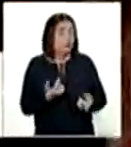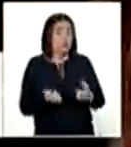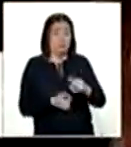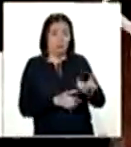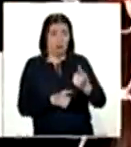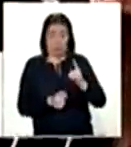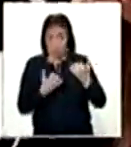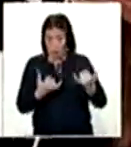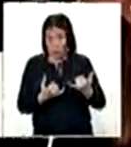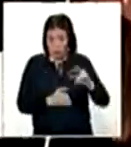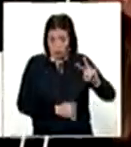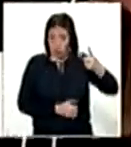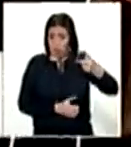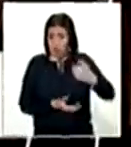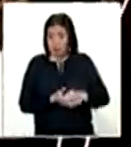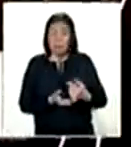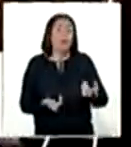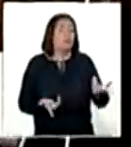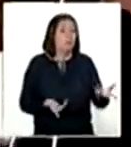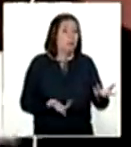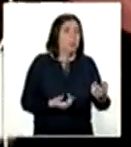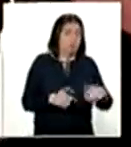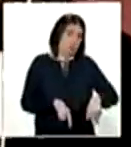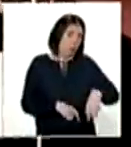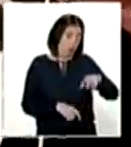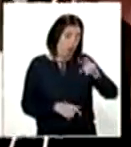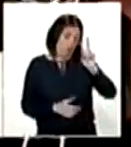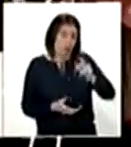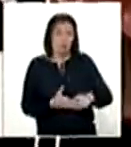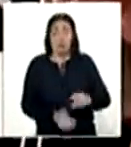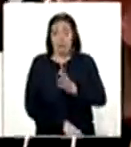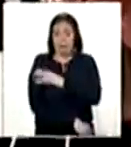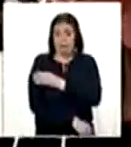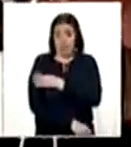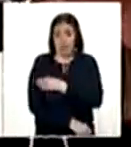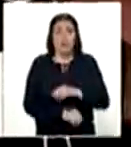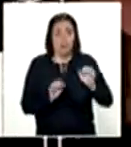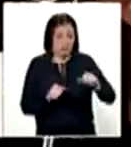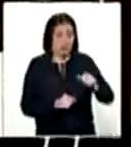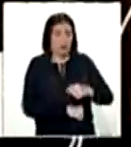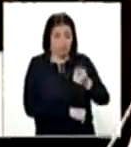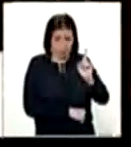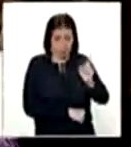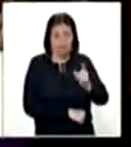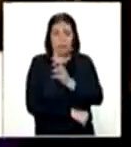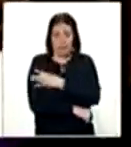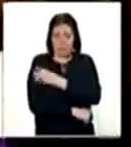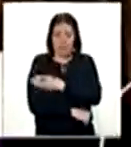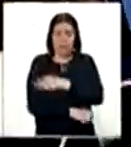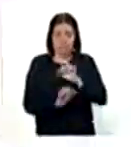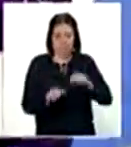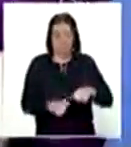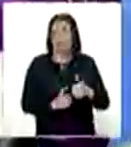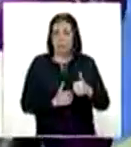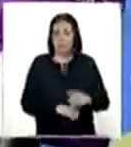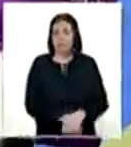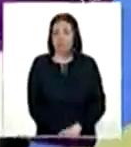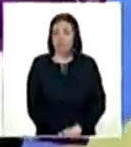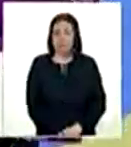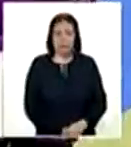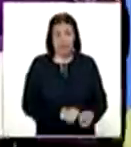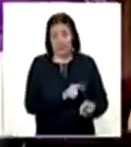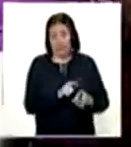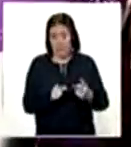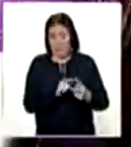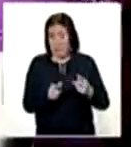jugadores. Hoy ya creo que hay doble partido, por el Perú y por un gran capitán. Sí, siempre, por él más que todo, que se merece esto y mucho más. A dos partidos